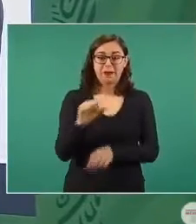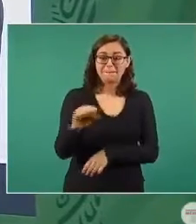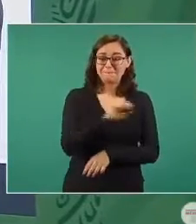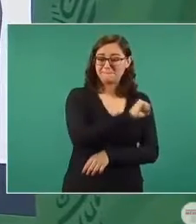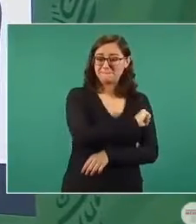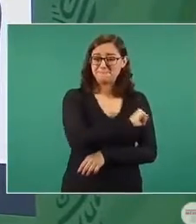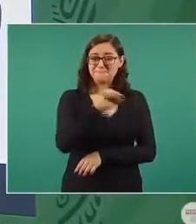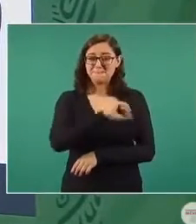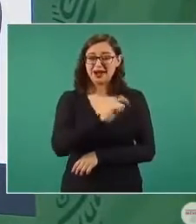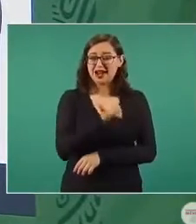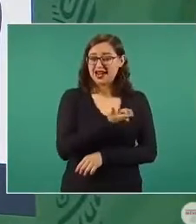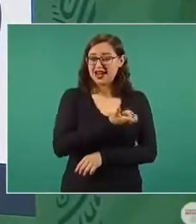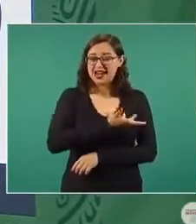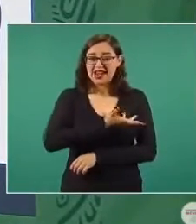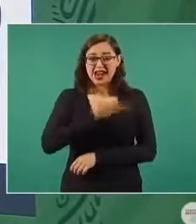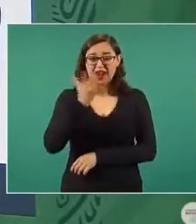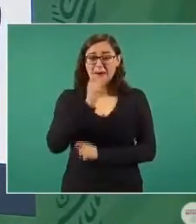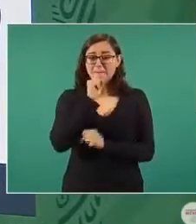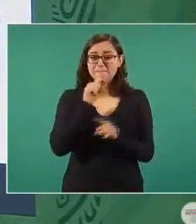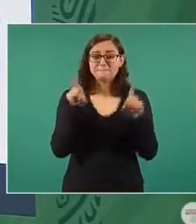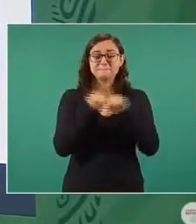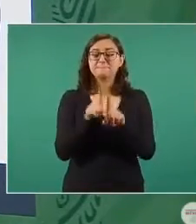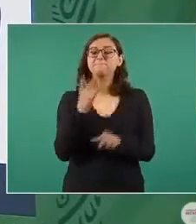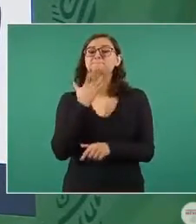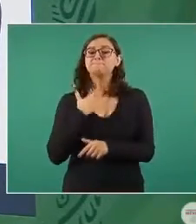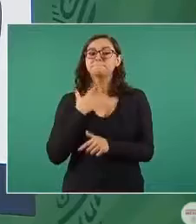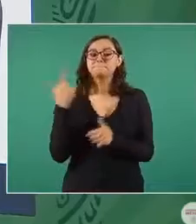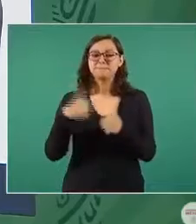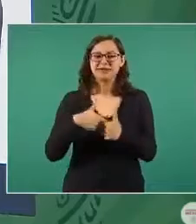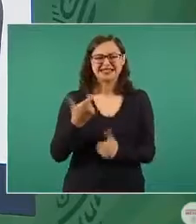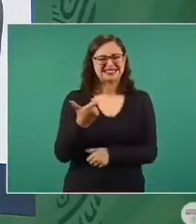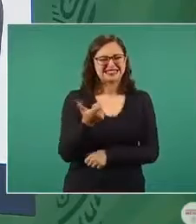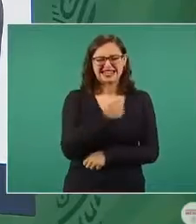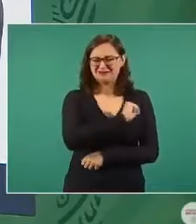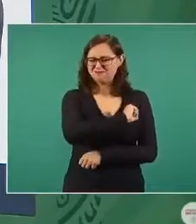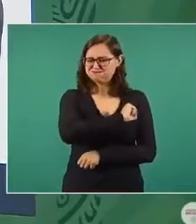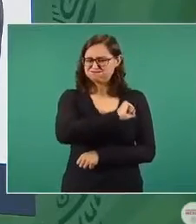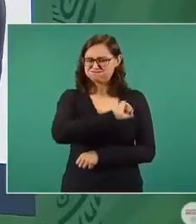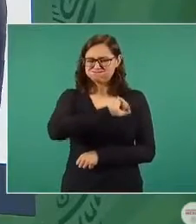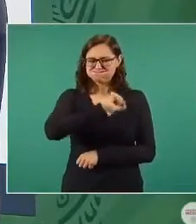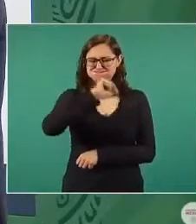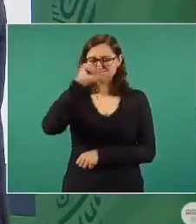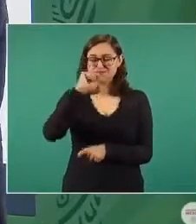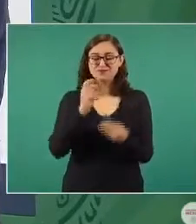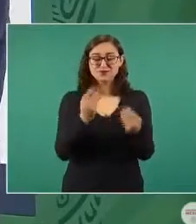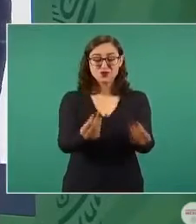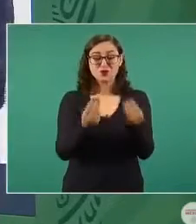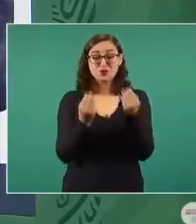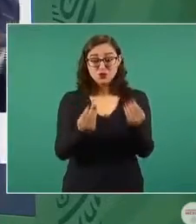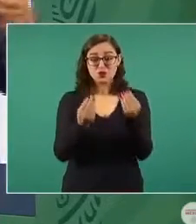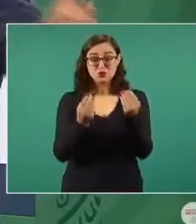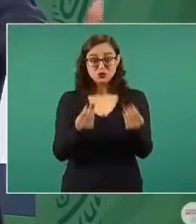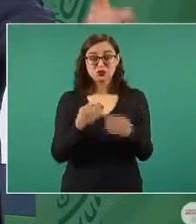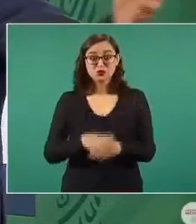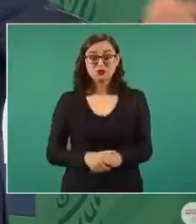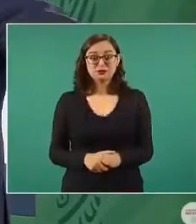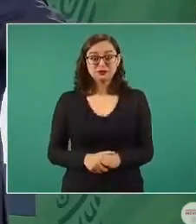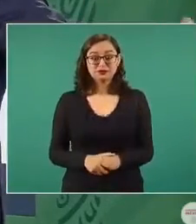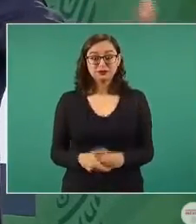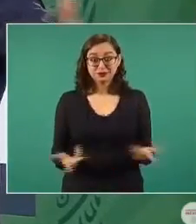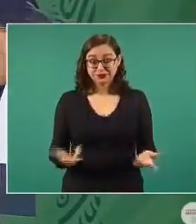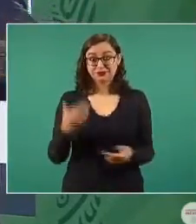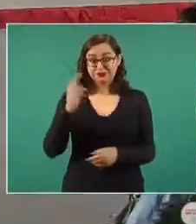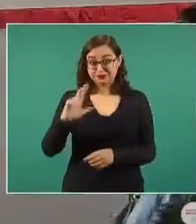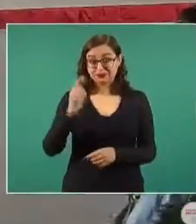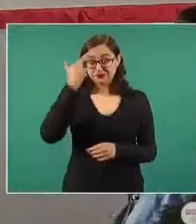y de los combustibles, y hay inconformidad. Y son las empresas que también